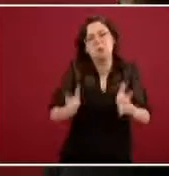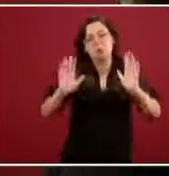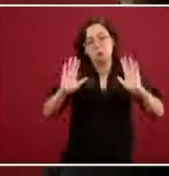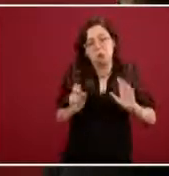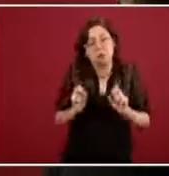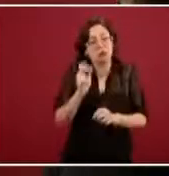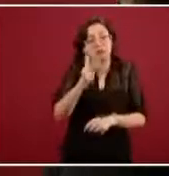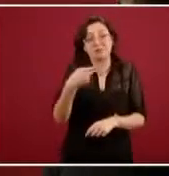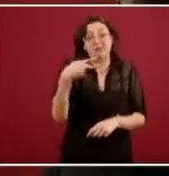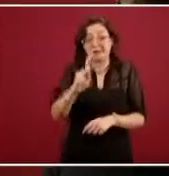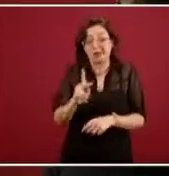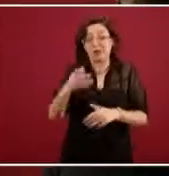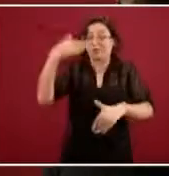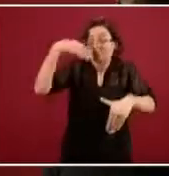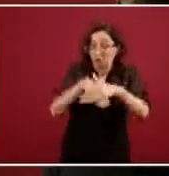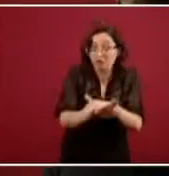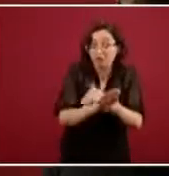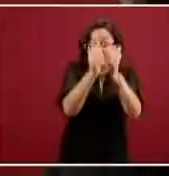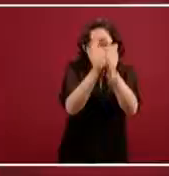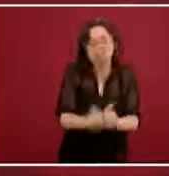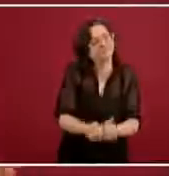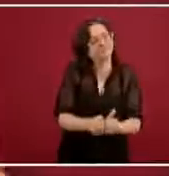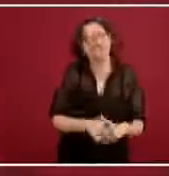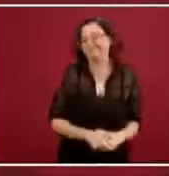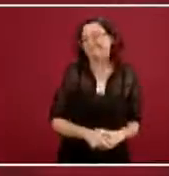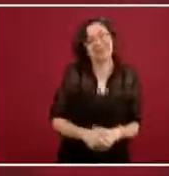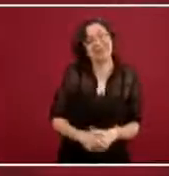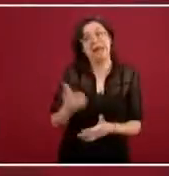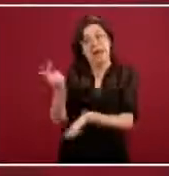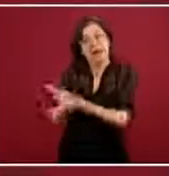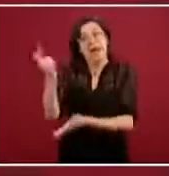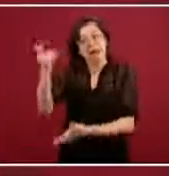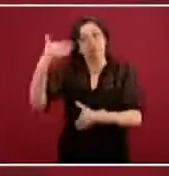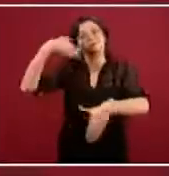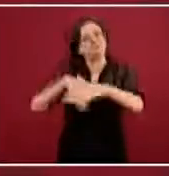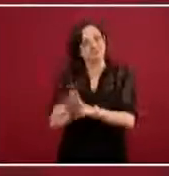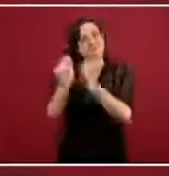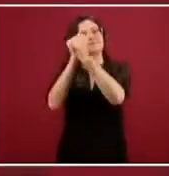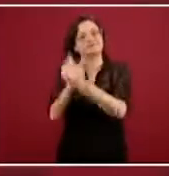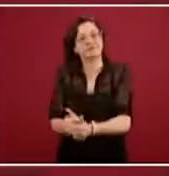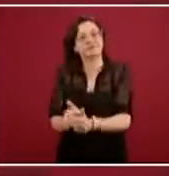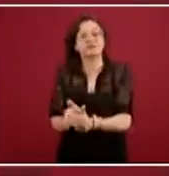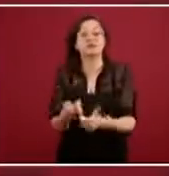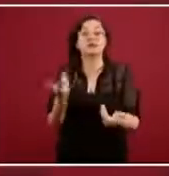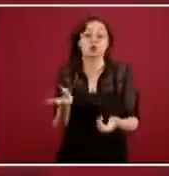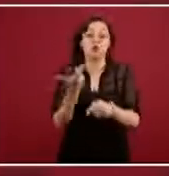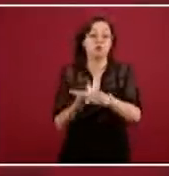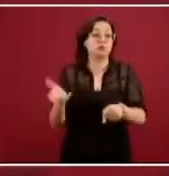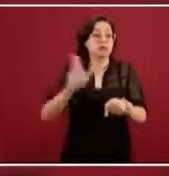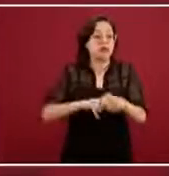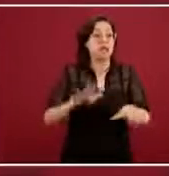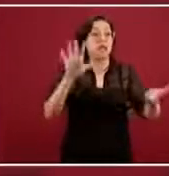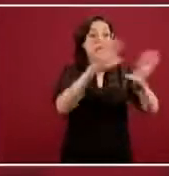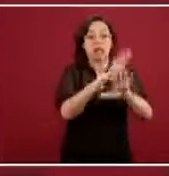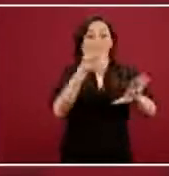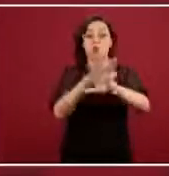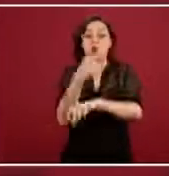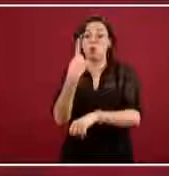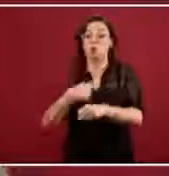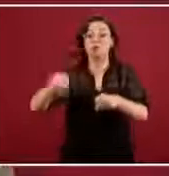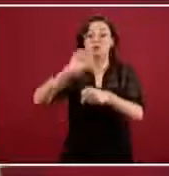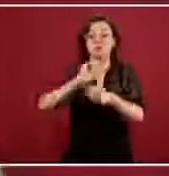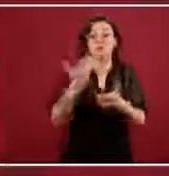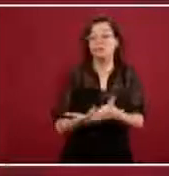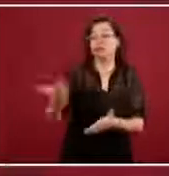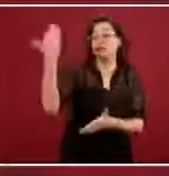la prioridad está en quien tiene enfermedad grave. Entonces, el protocolo de reconversión hospitalaria que publicamos desde la semana pasada